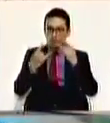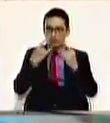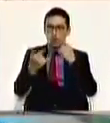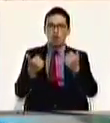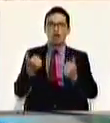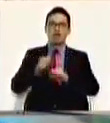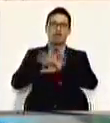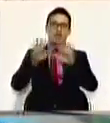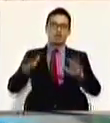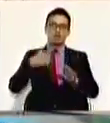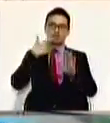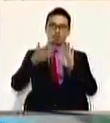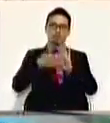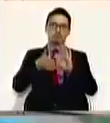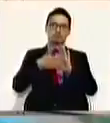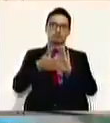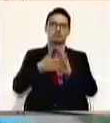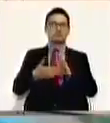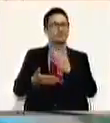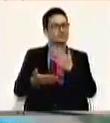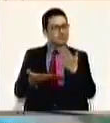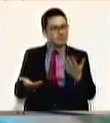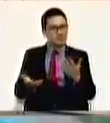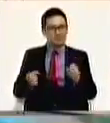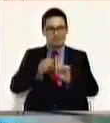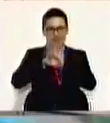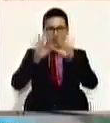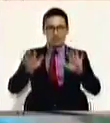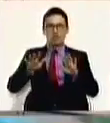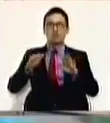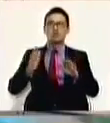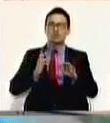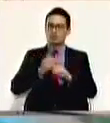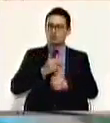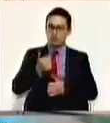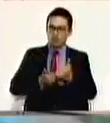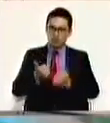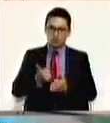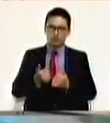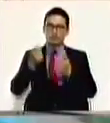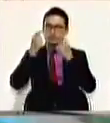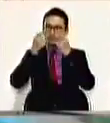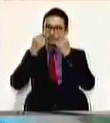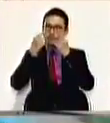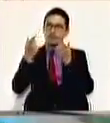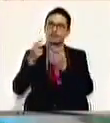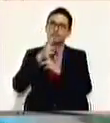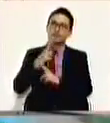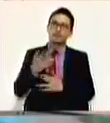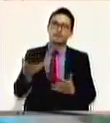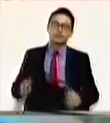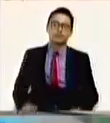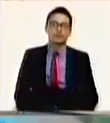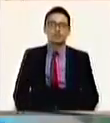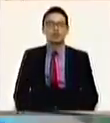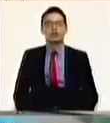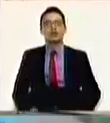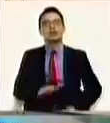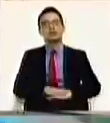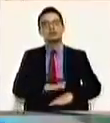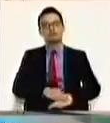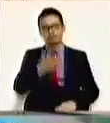mesa, de modo que Colombia conozca exactamente de qué estamos hablando. Termino, presidente, agradeciendo su